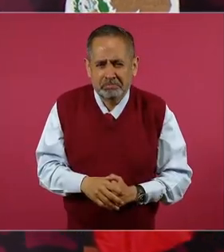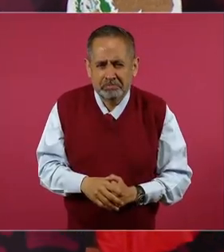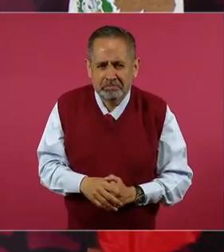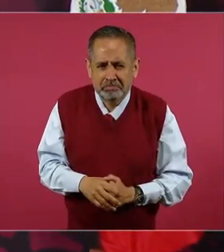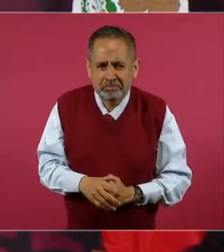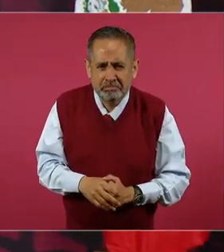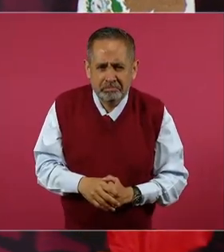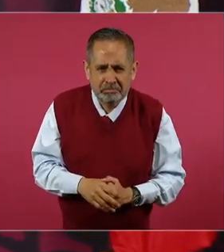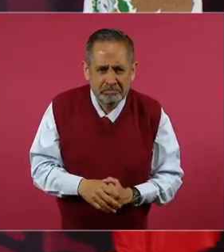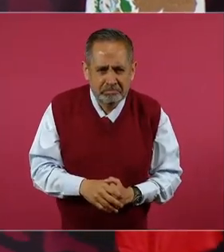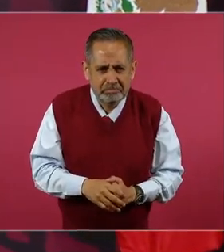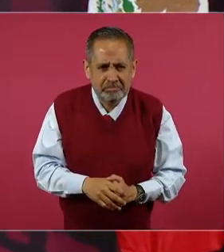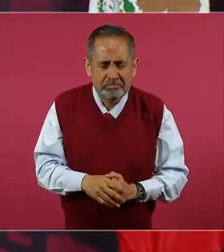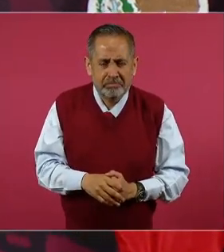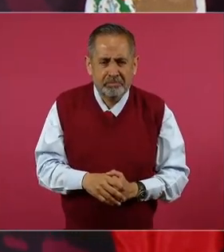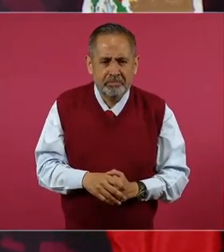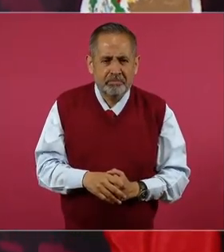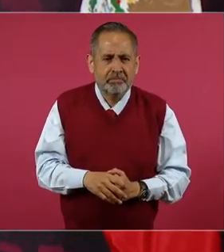un